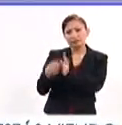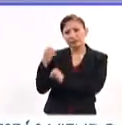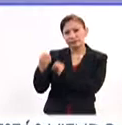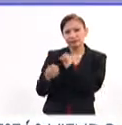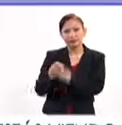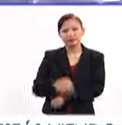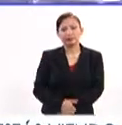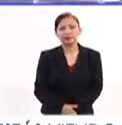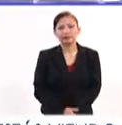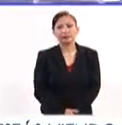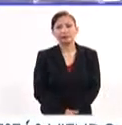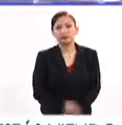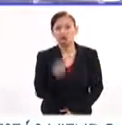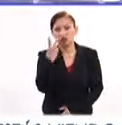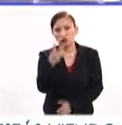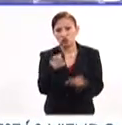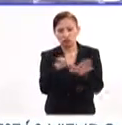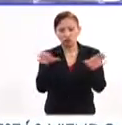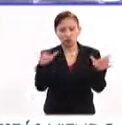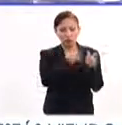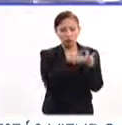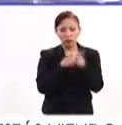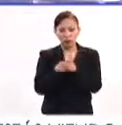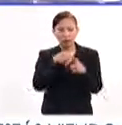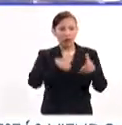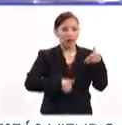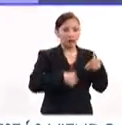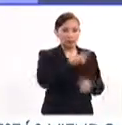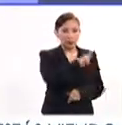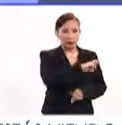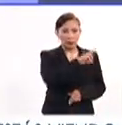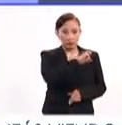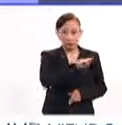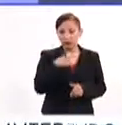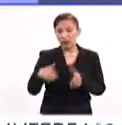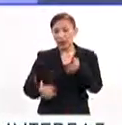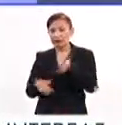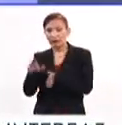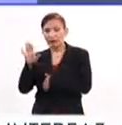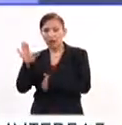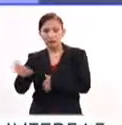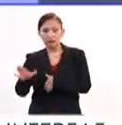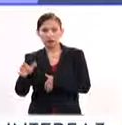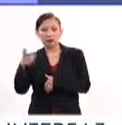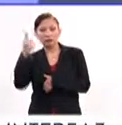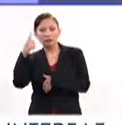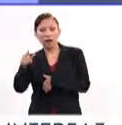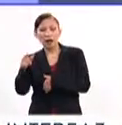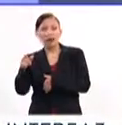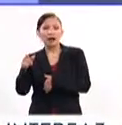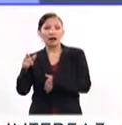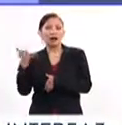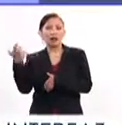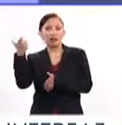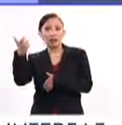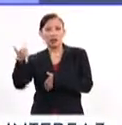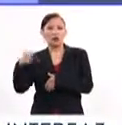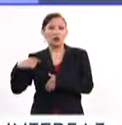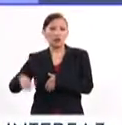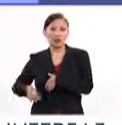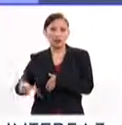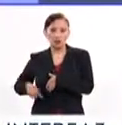escena. Sí, bueno, dos grandes rubros serían el teatro privado y el teatro que se hace con dinero